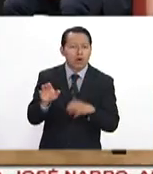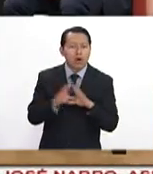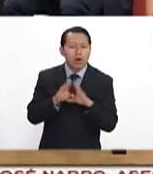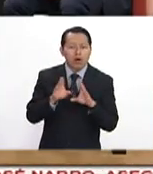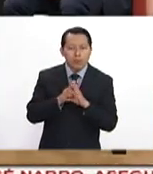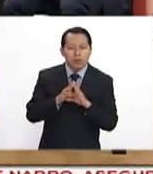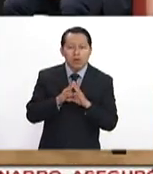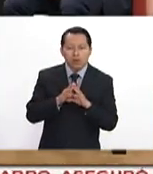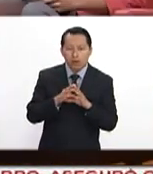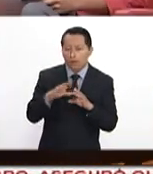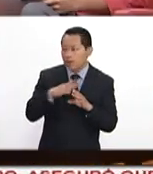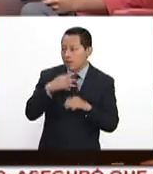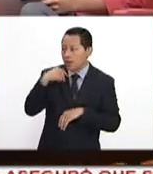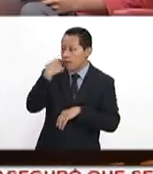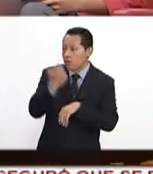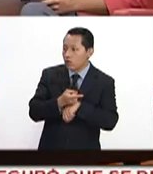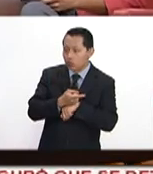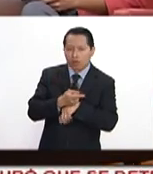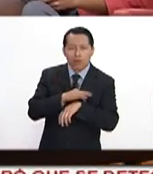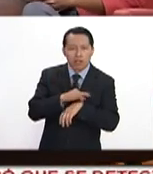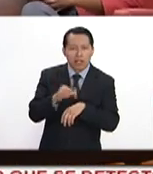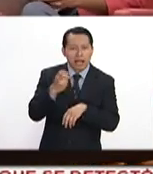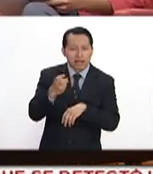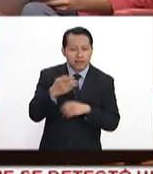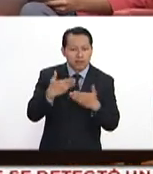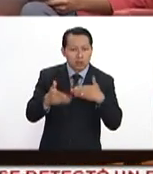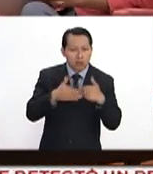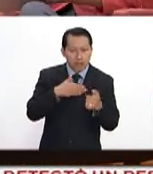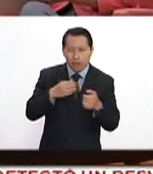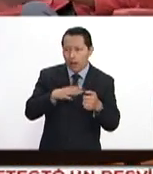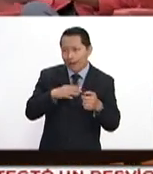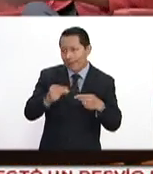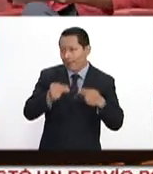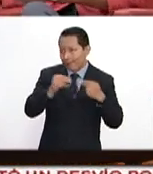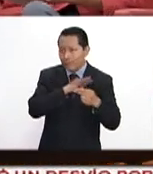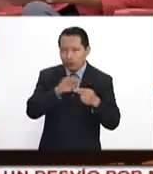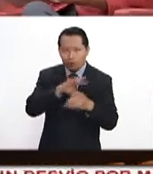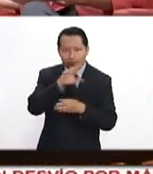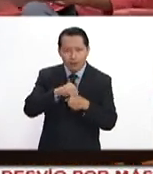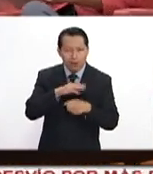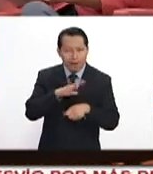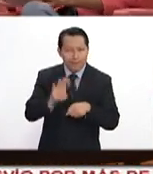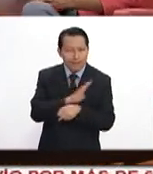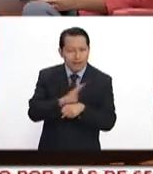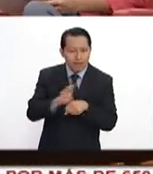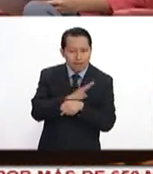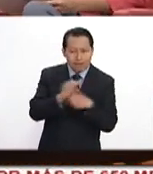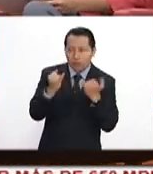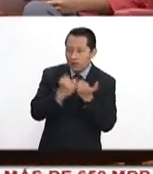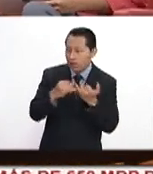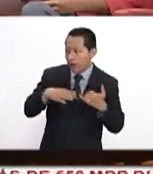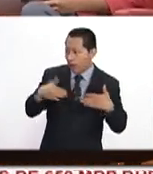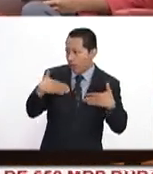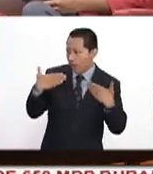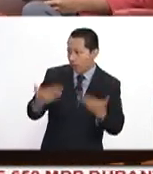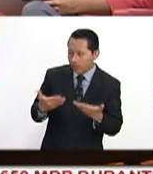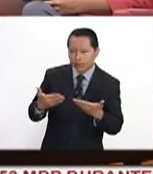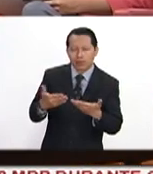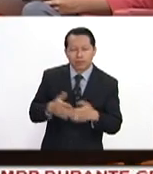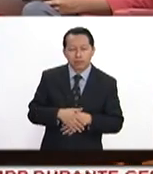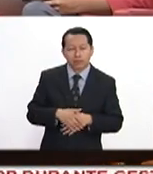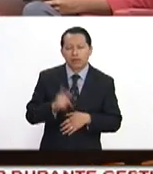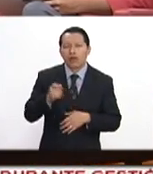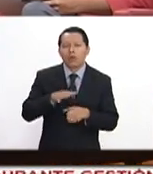digamos, voluntaria en este modelo de negocio donde todos se benefician y se basa en la confianza, ¿no?